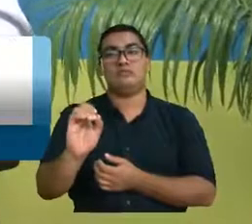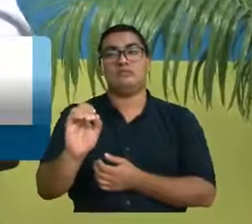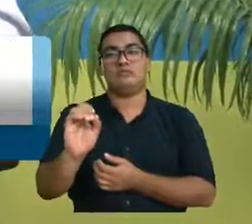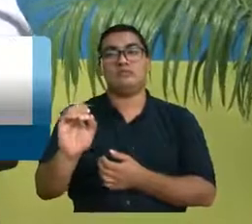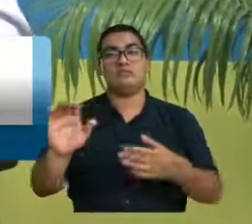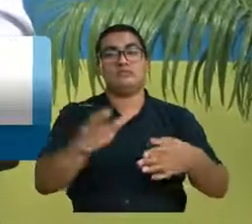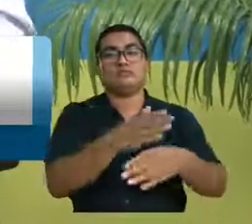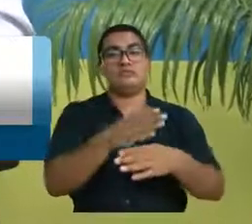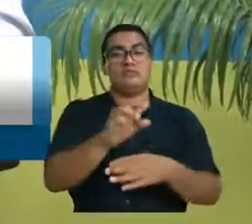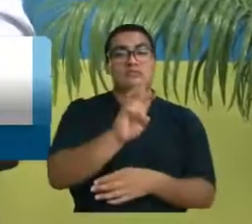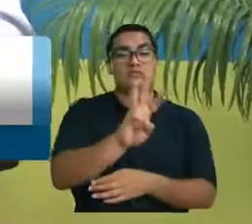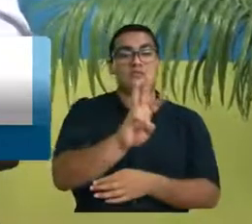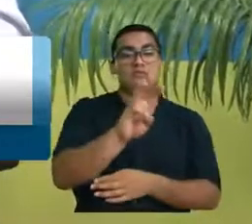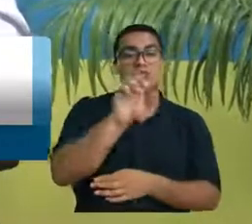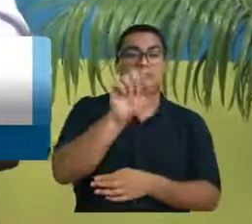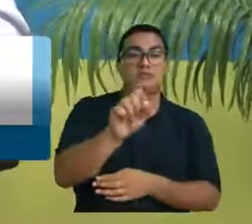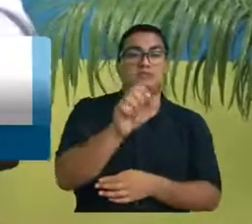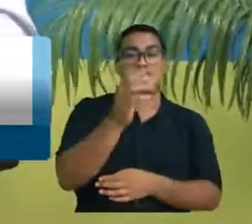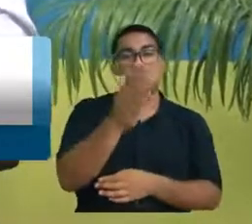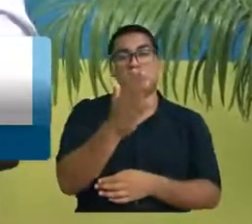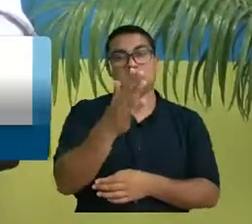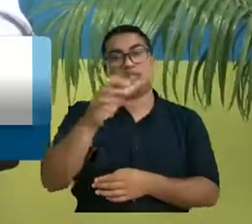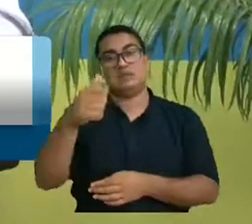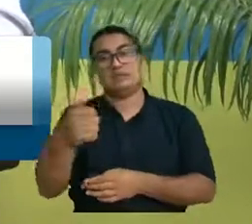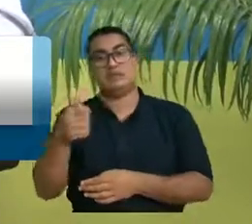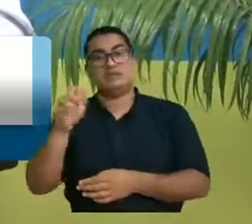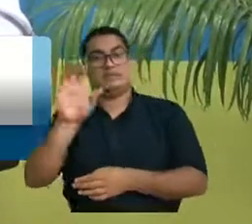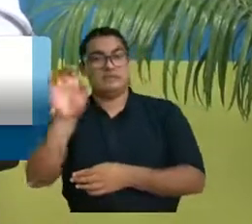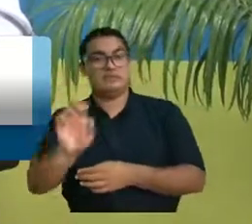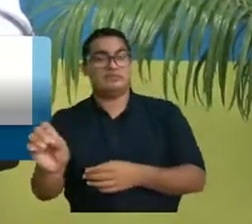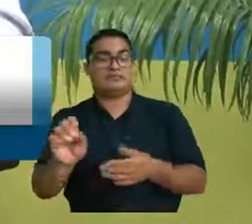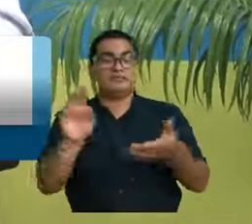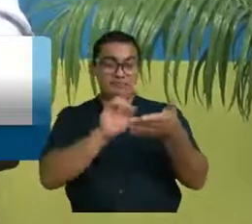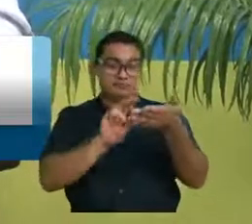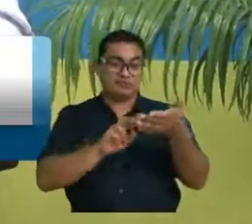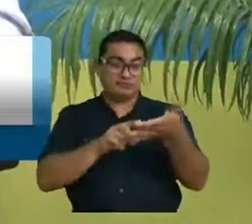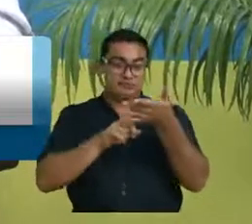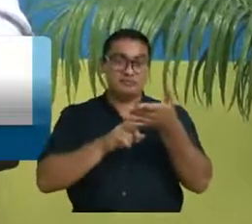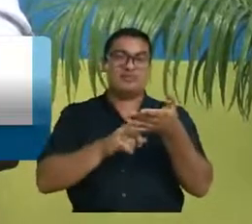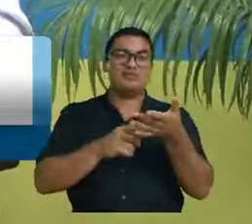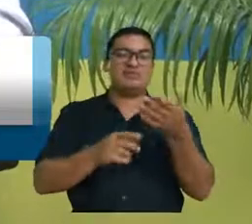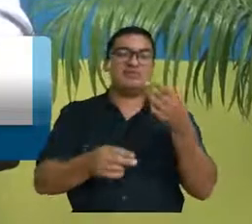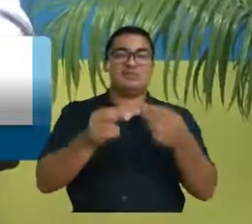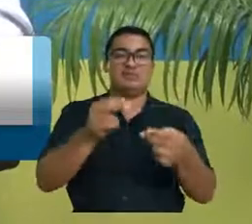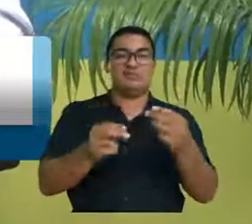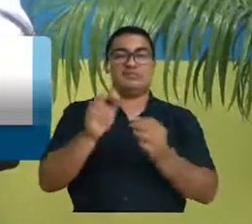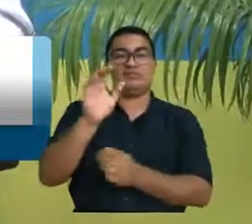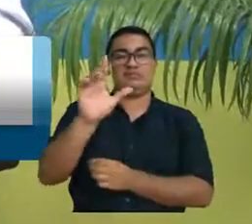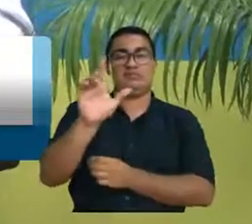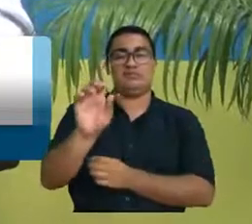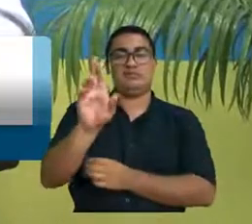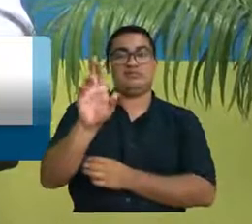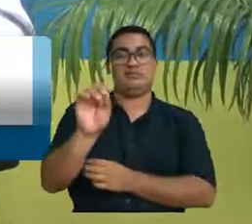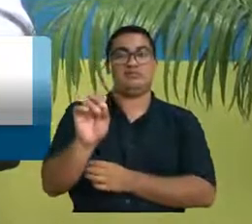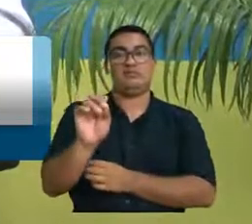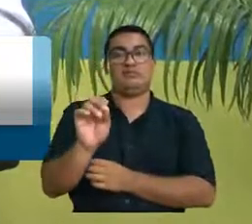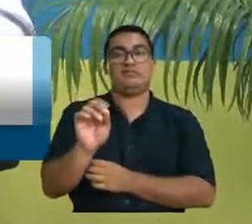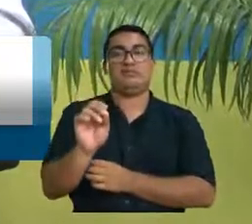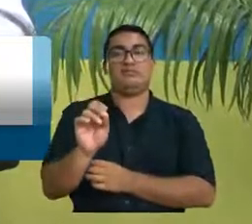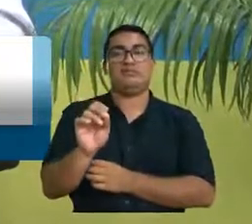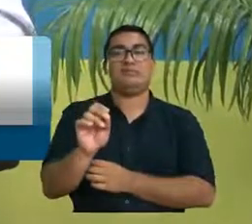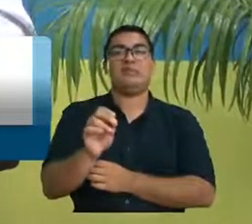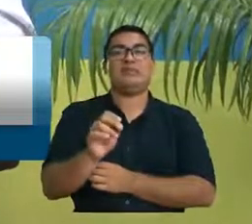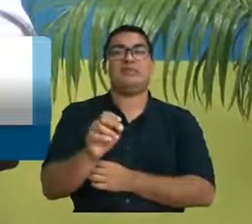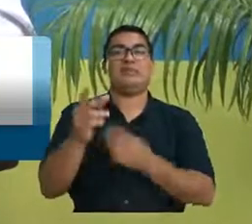de 3.5, 5 o 6%. Por eso es que uno tiene que leer qué cantidad trae. Eso hablamos de pureza, por ejemplo. Por eso, pero eso